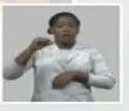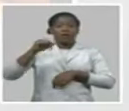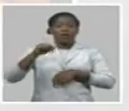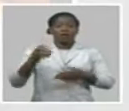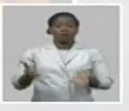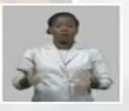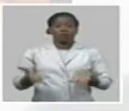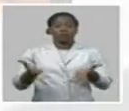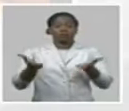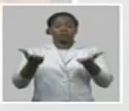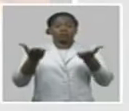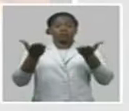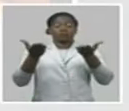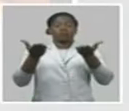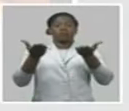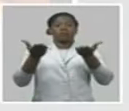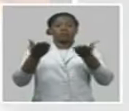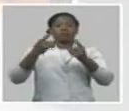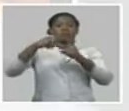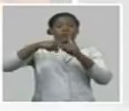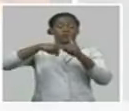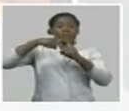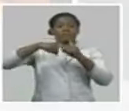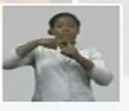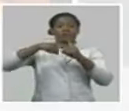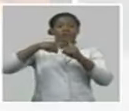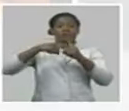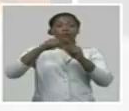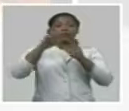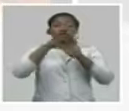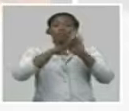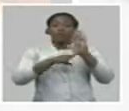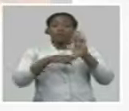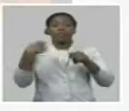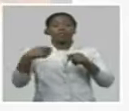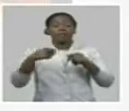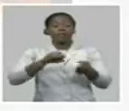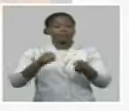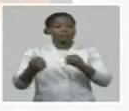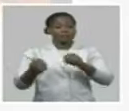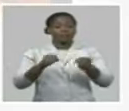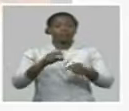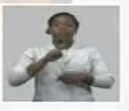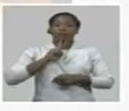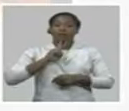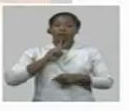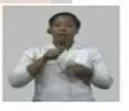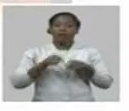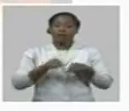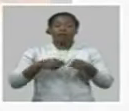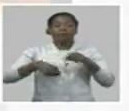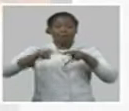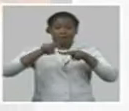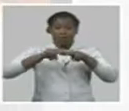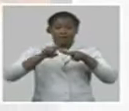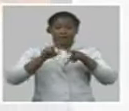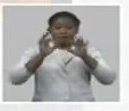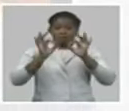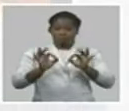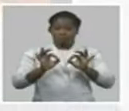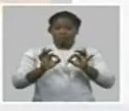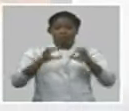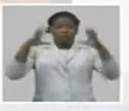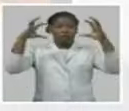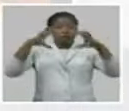y las medidas para el uso eficiente del agua hay que entrenarlo en el caso específico a la capital no es sólo la